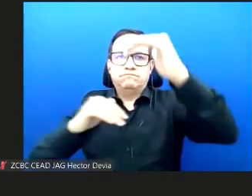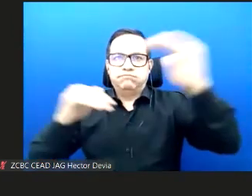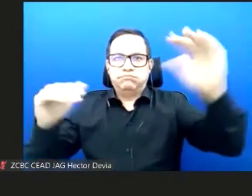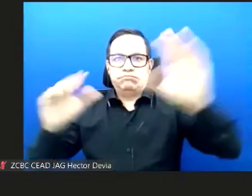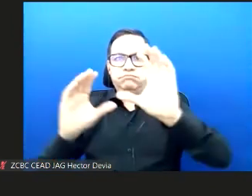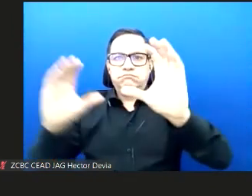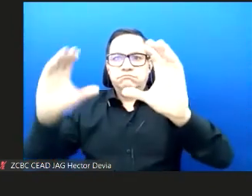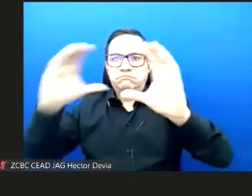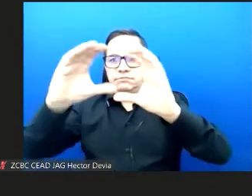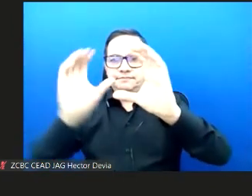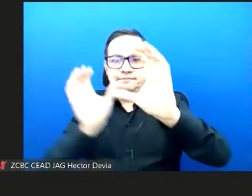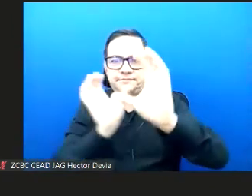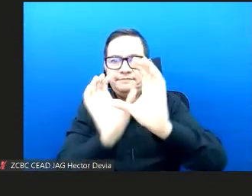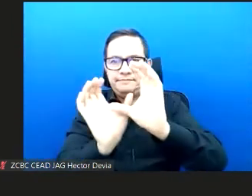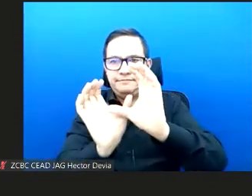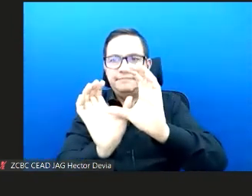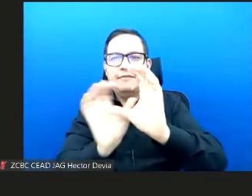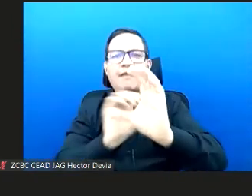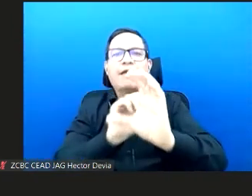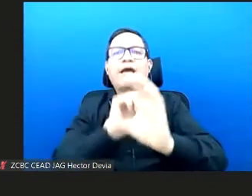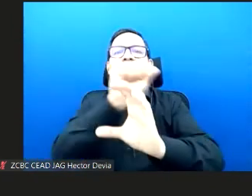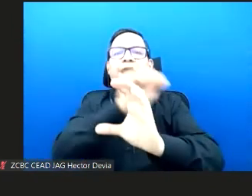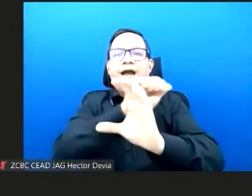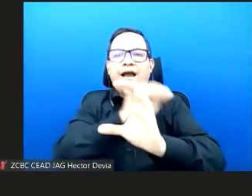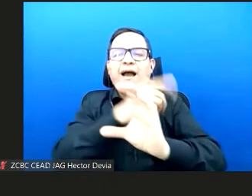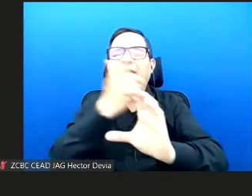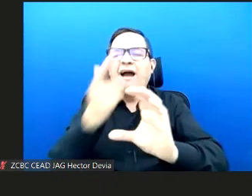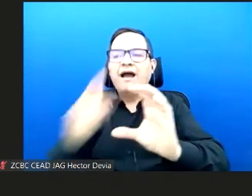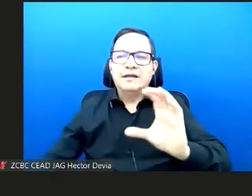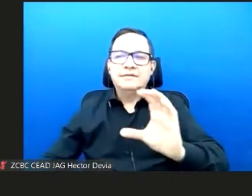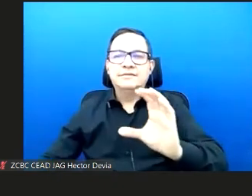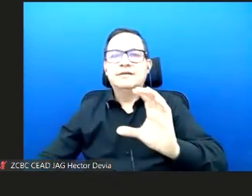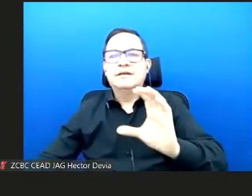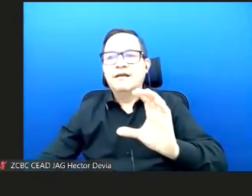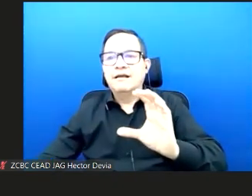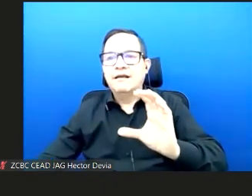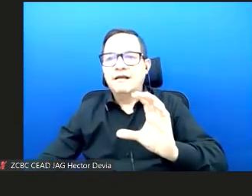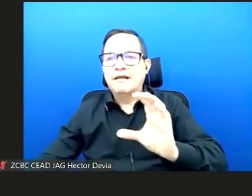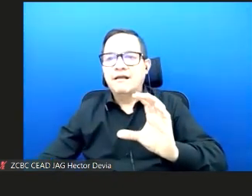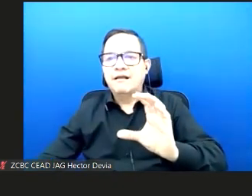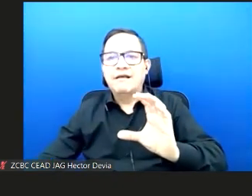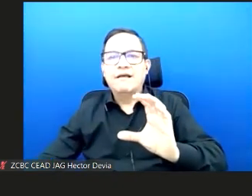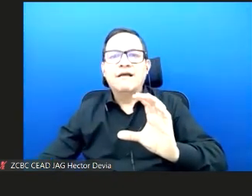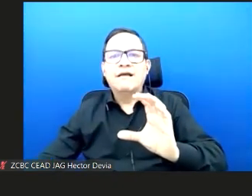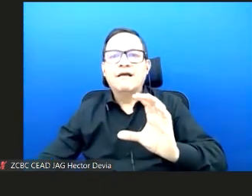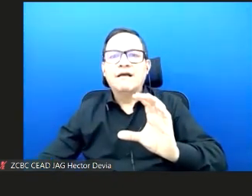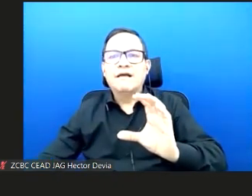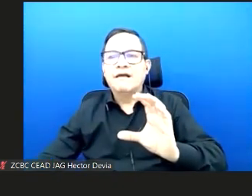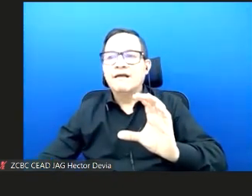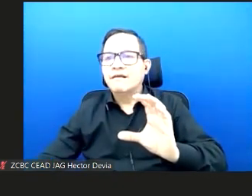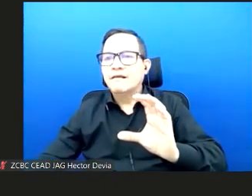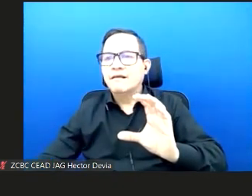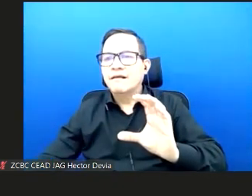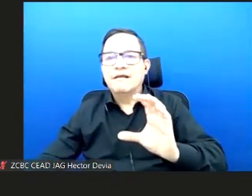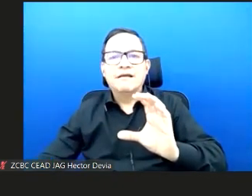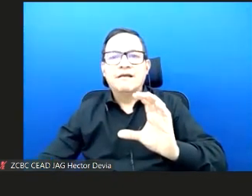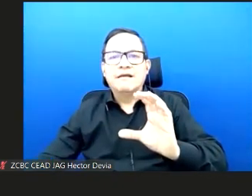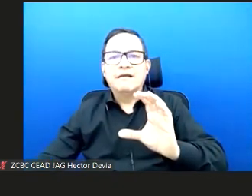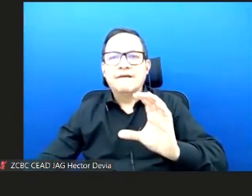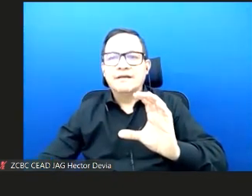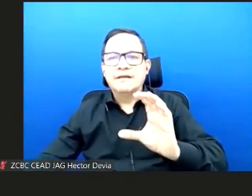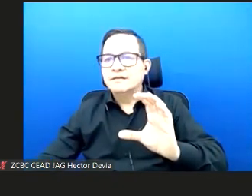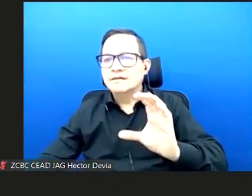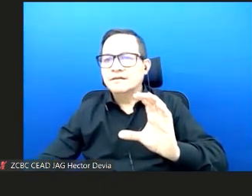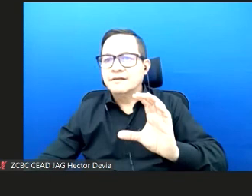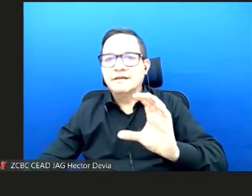y C. A que representa las que perdieron comercio internacional, B, administración y C, economía. ¿Listo?